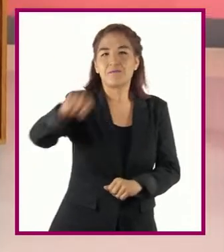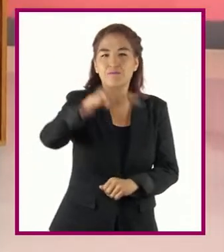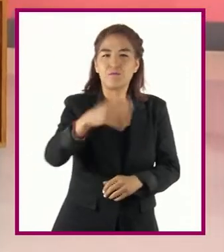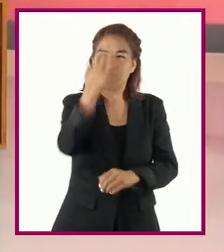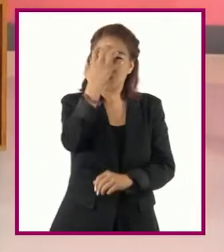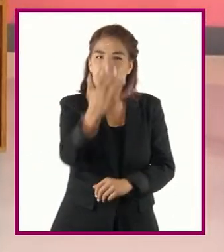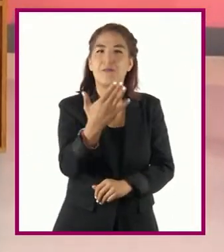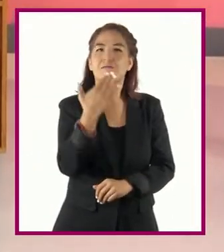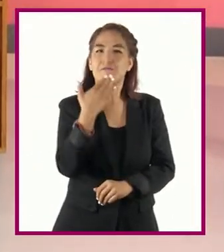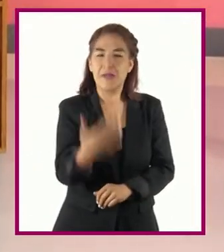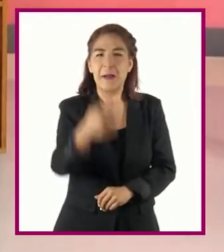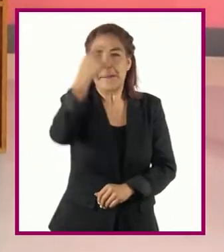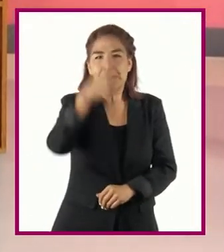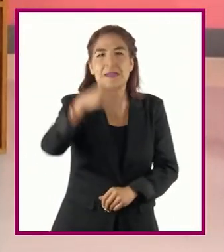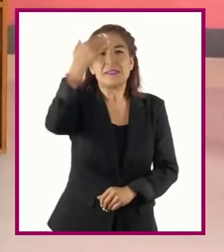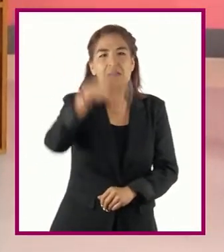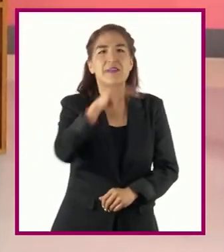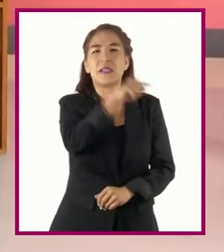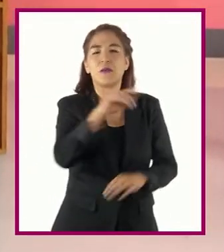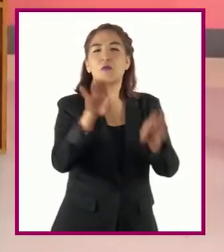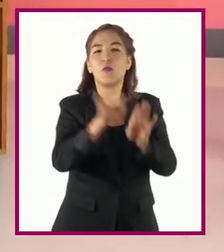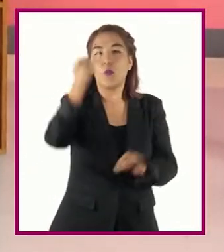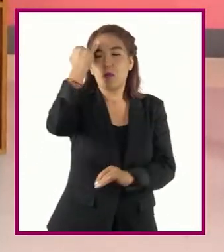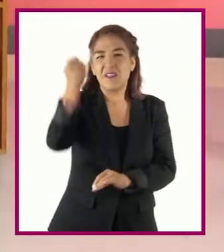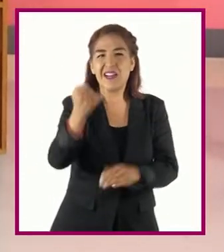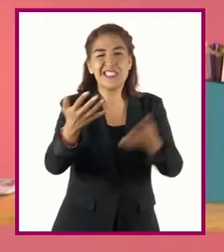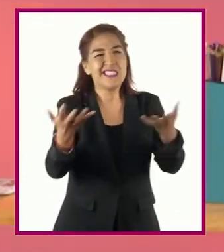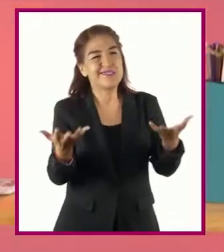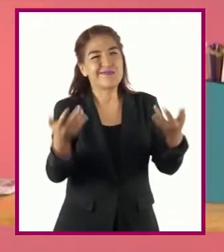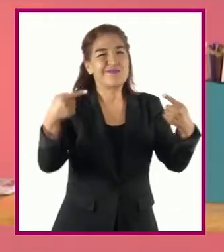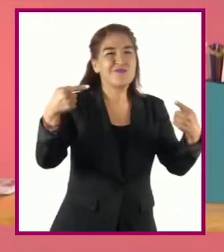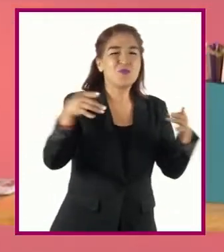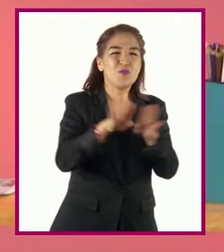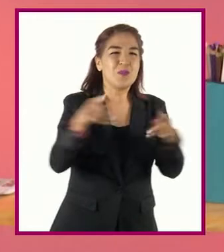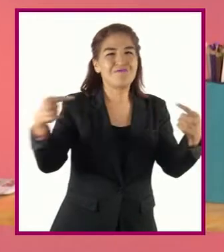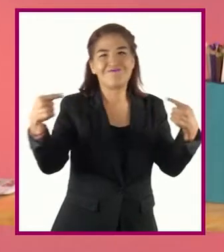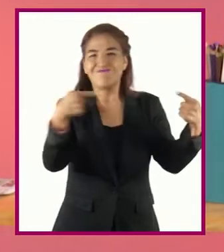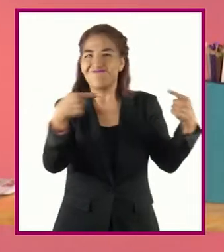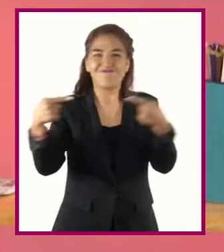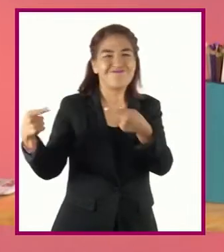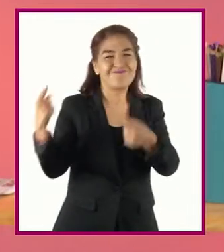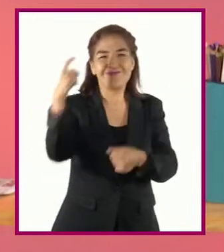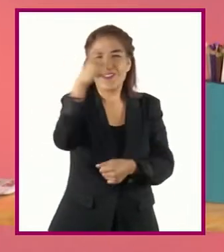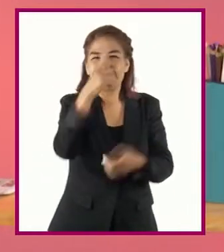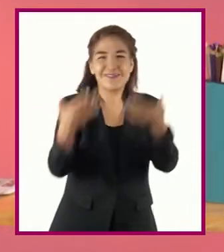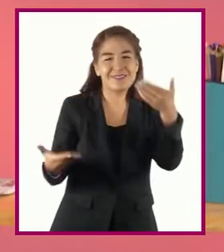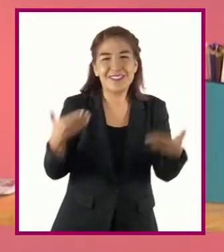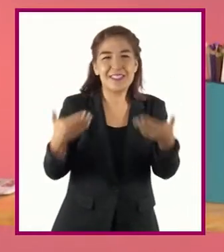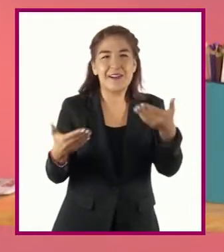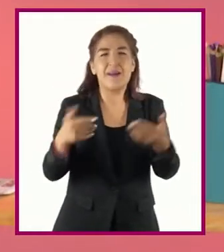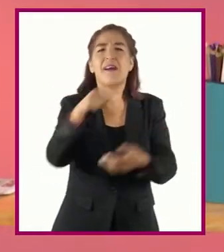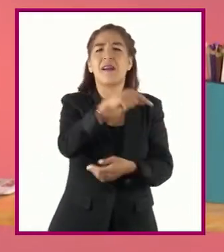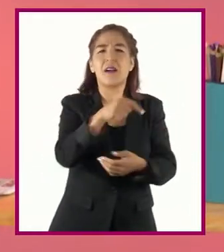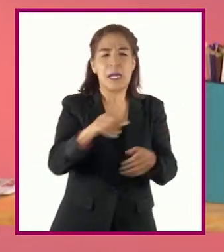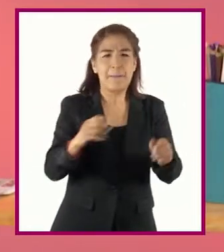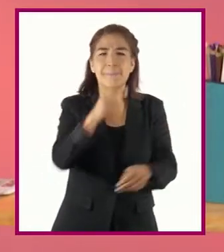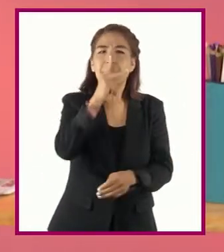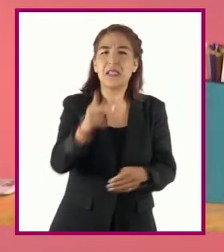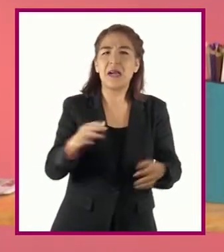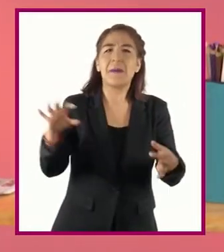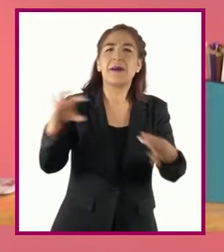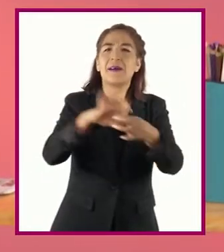seriedad para saber que el autor tiene ideas encontradas. Nos ayuda el conector